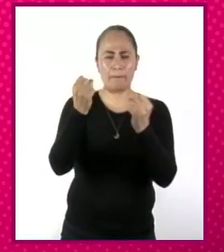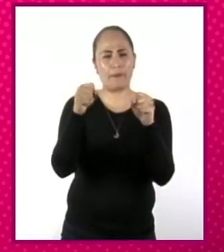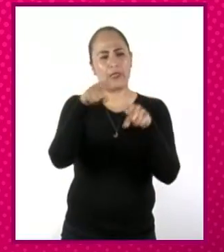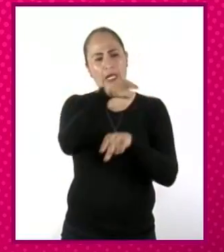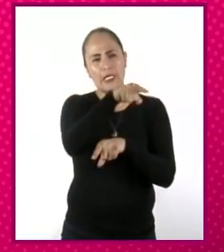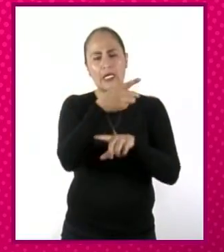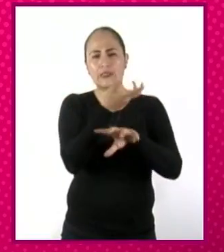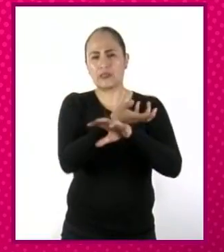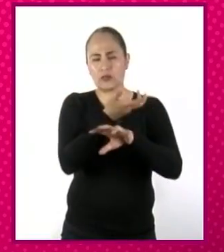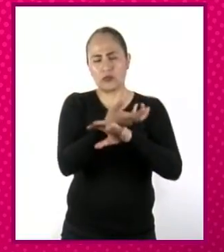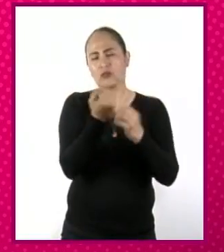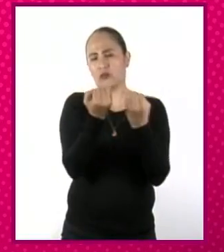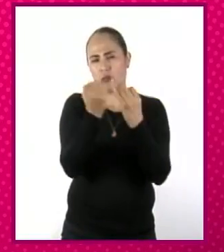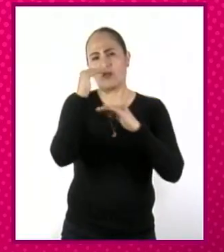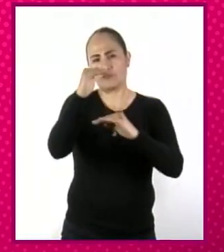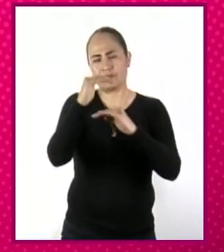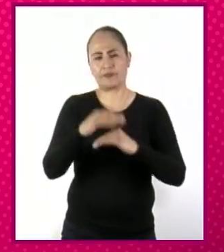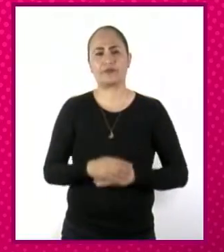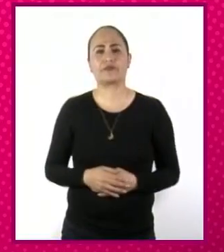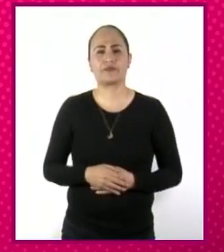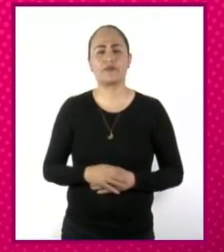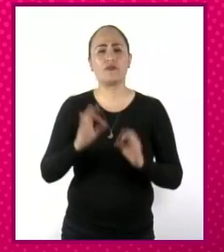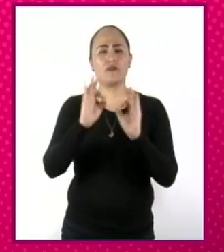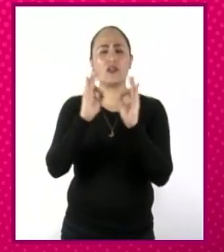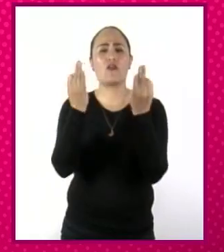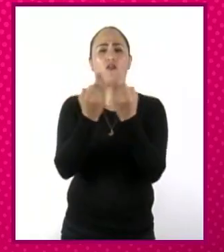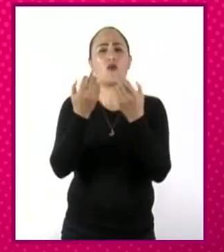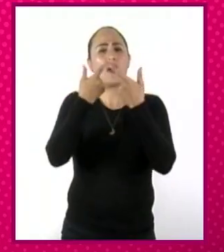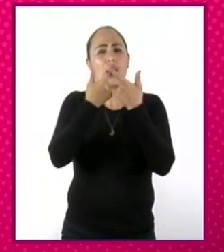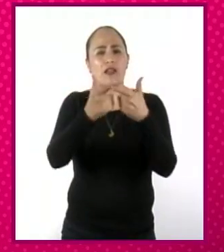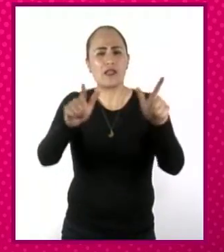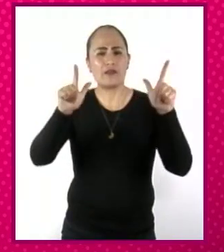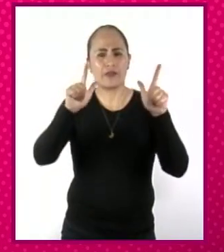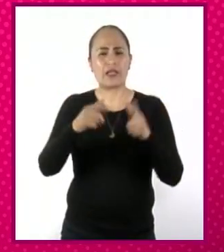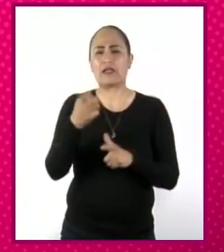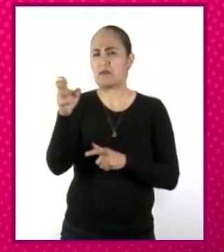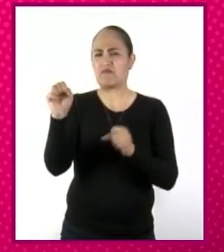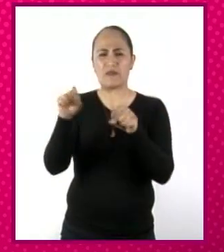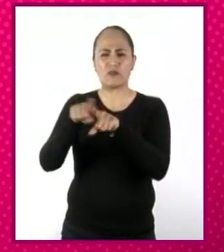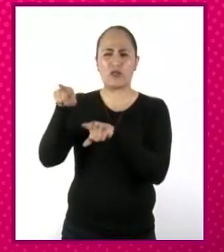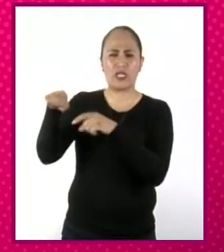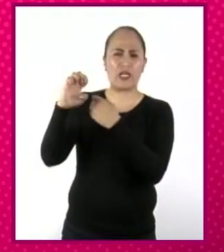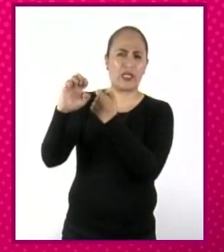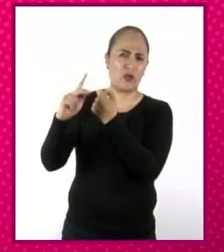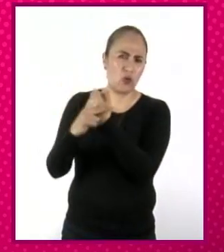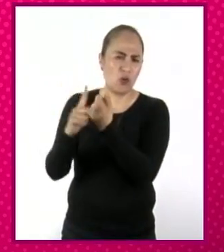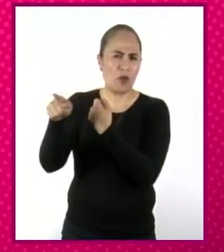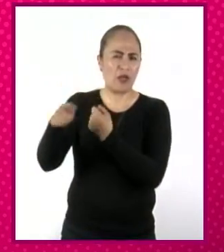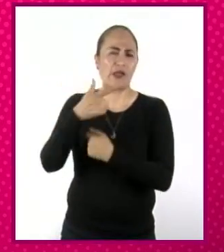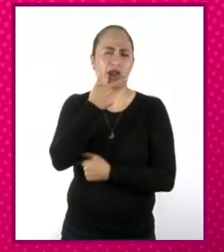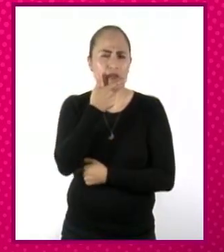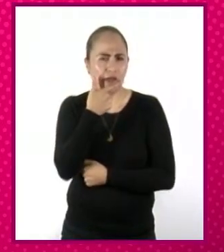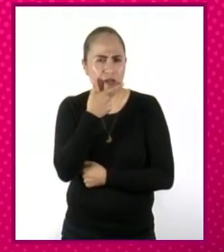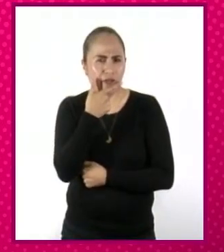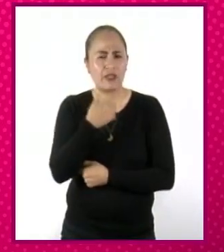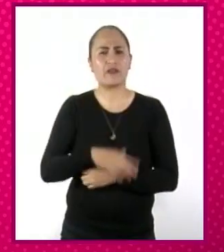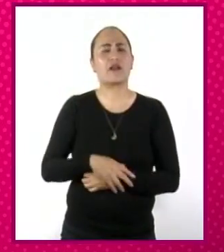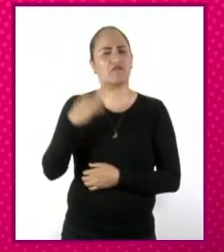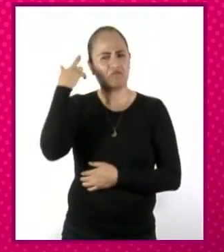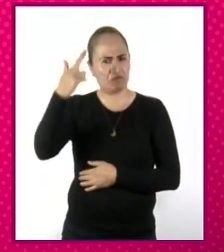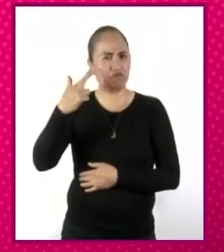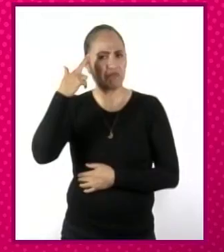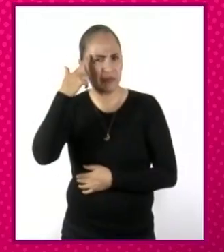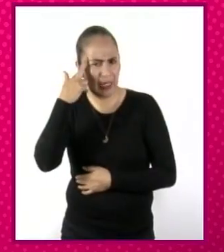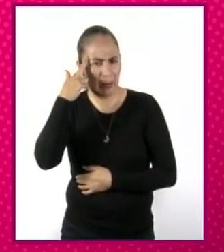Unidos. Este modelo liberal también se había dado en Europa. Por ejemplo, Inglaterra es una monarquía, pues es